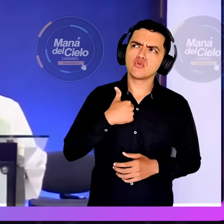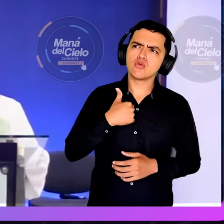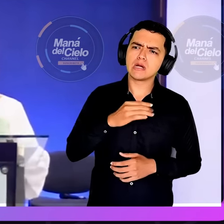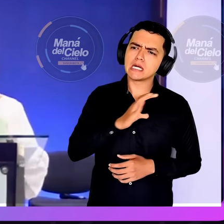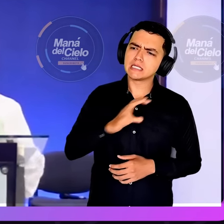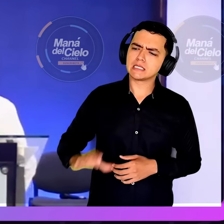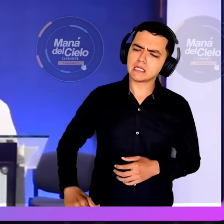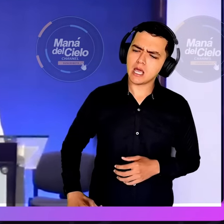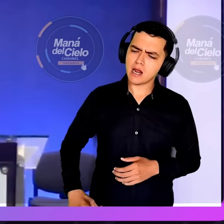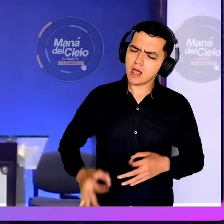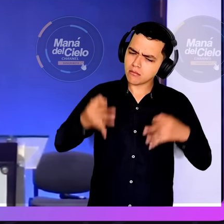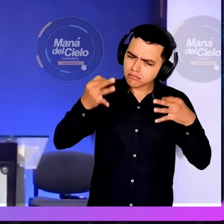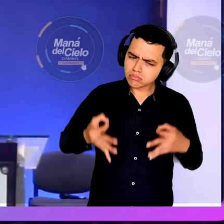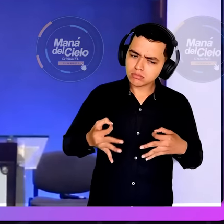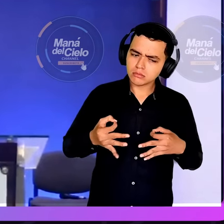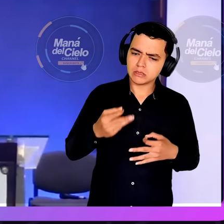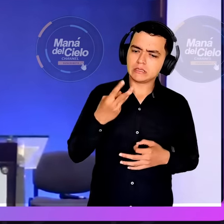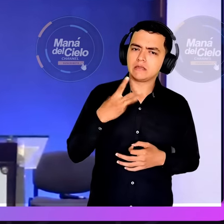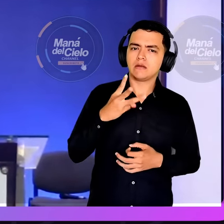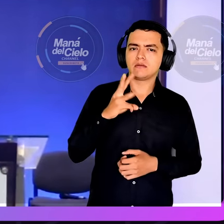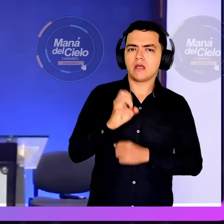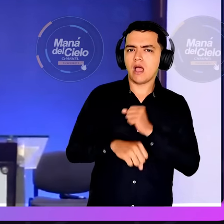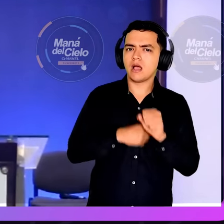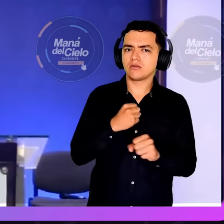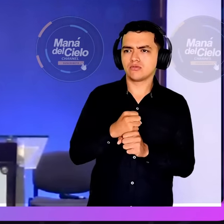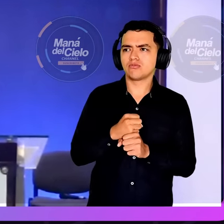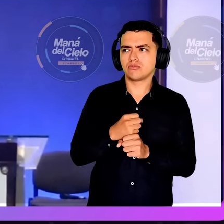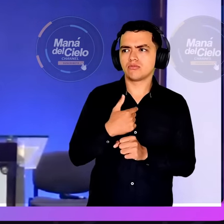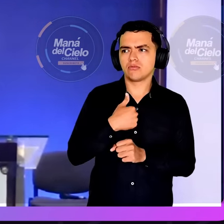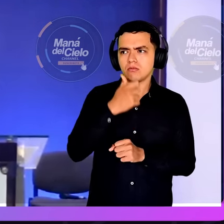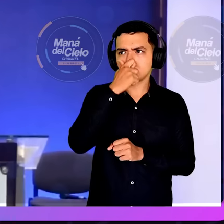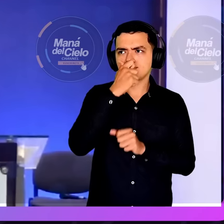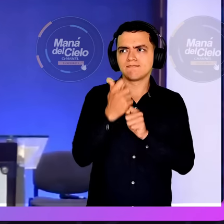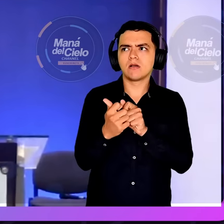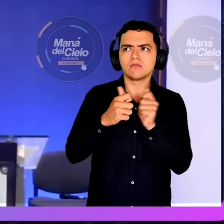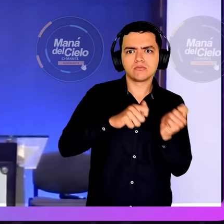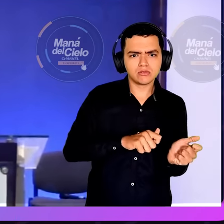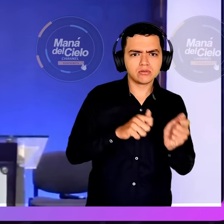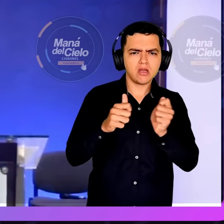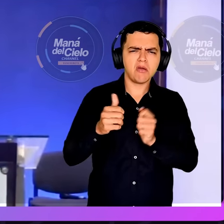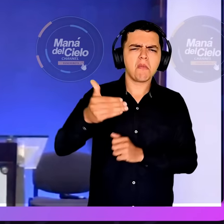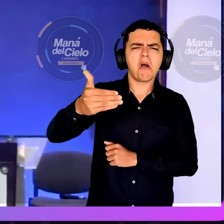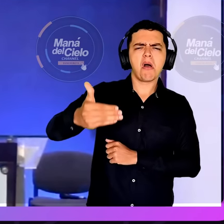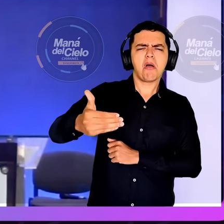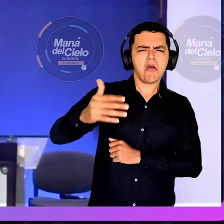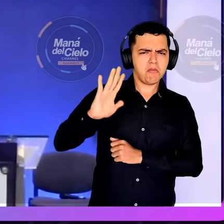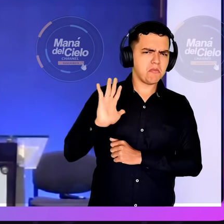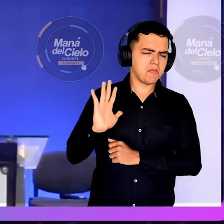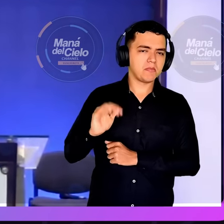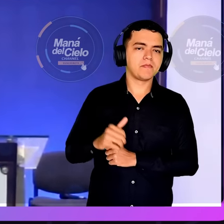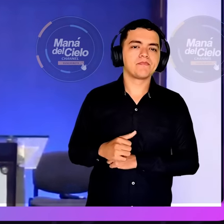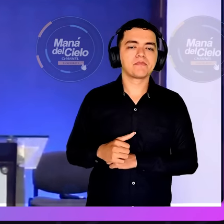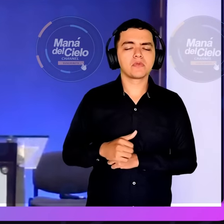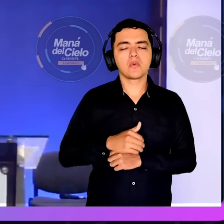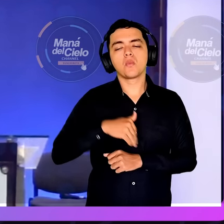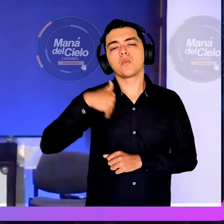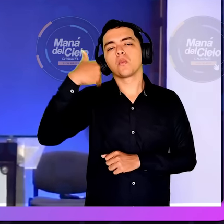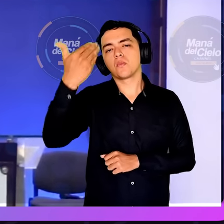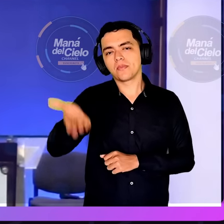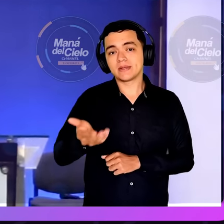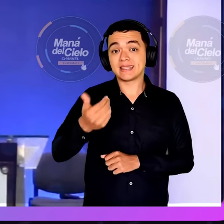yo no duré mucho tiempo soltera en la iglesia. Yo me convertí a los 13 años, me bauticé.